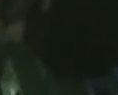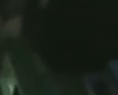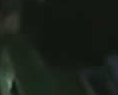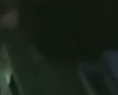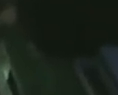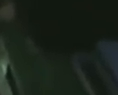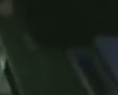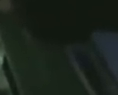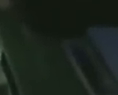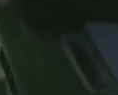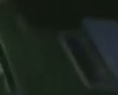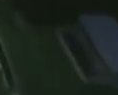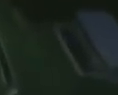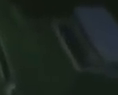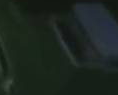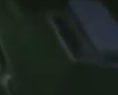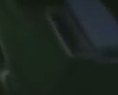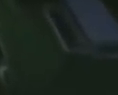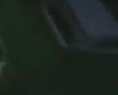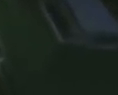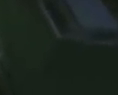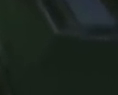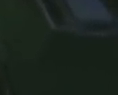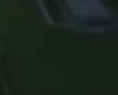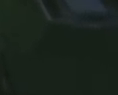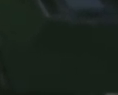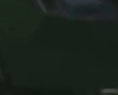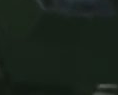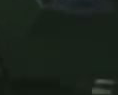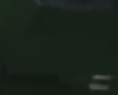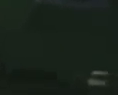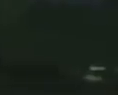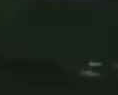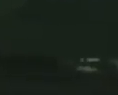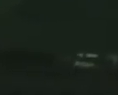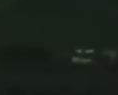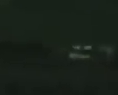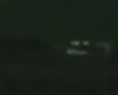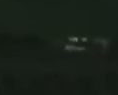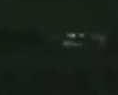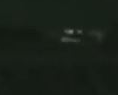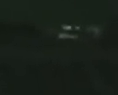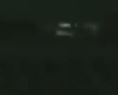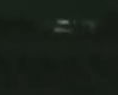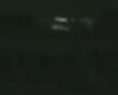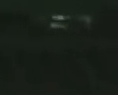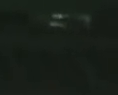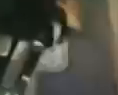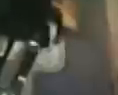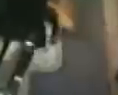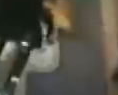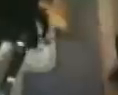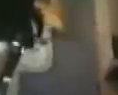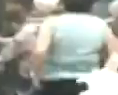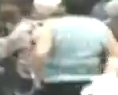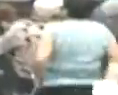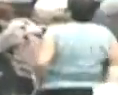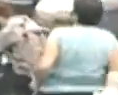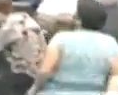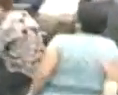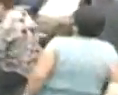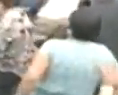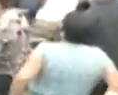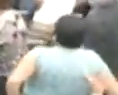el presidente Hugo Chávez. Presidente Constitucional de la República Bolivariana de Venezuela. Y la